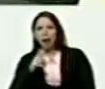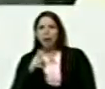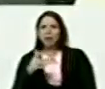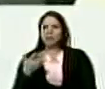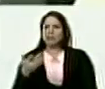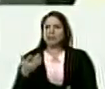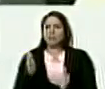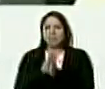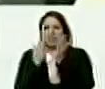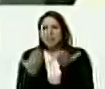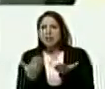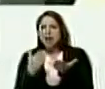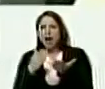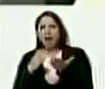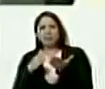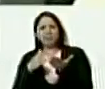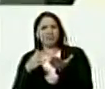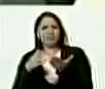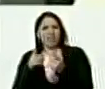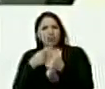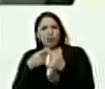profanan el Evangelio.